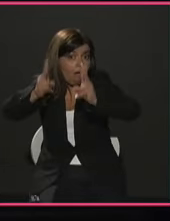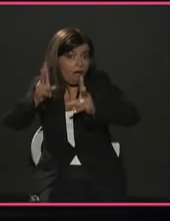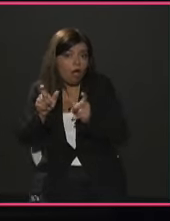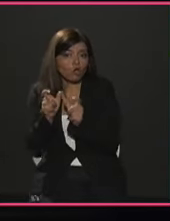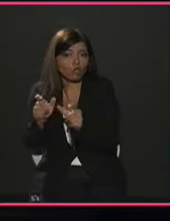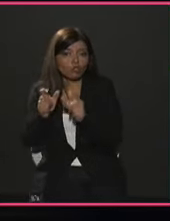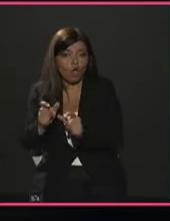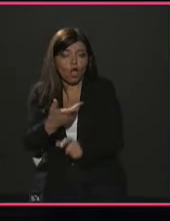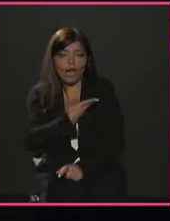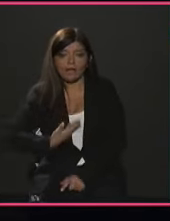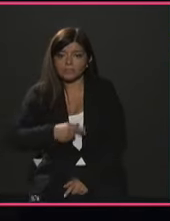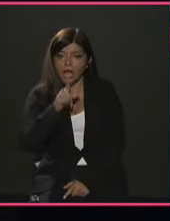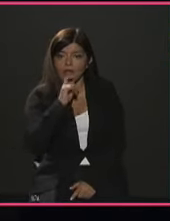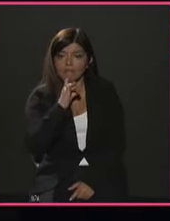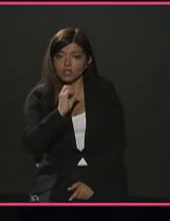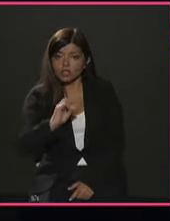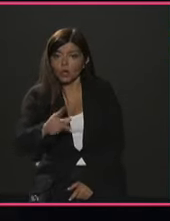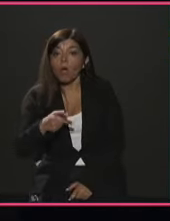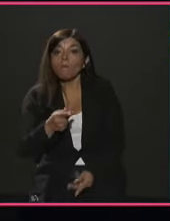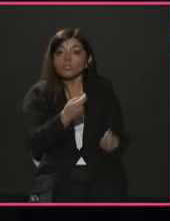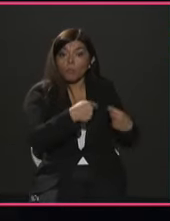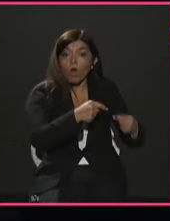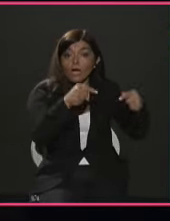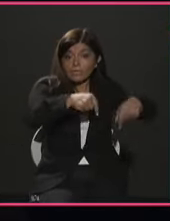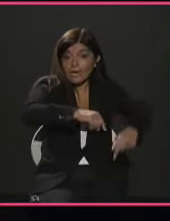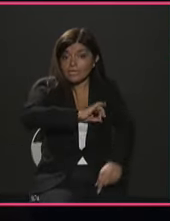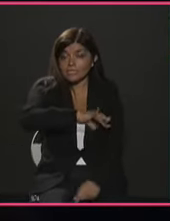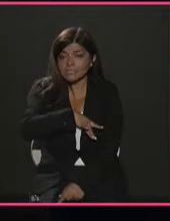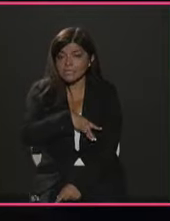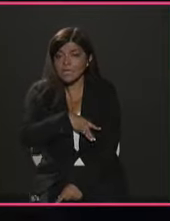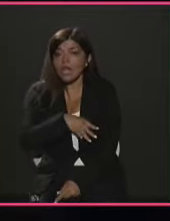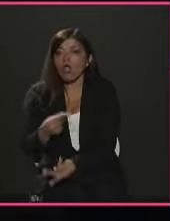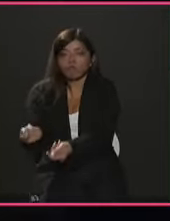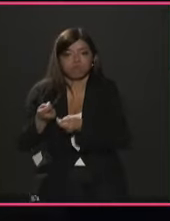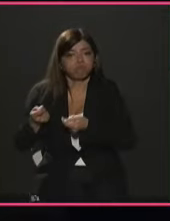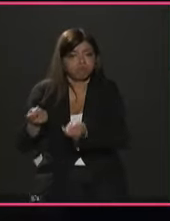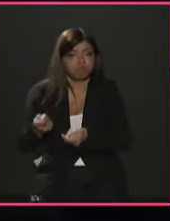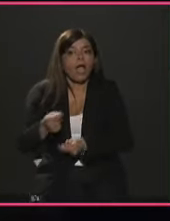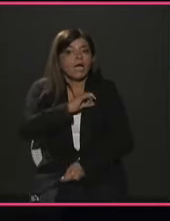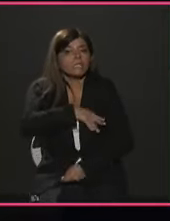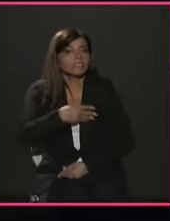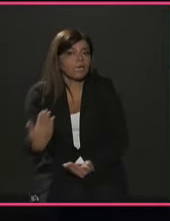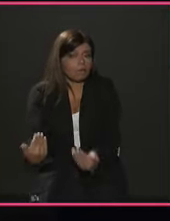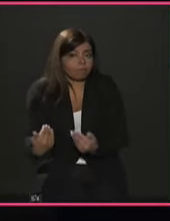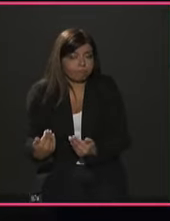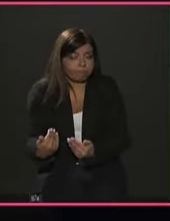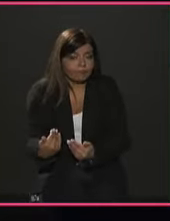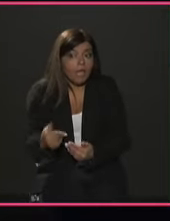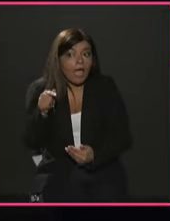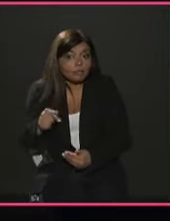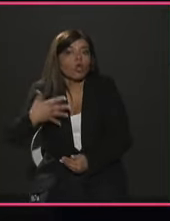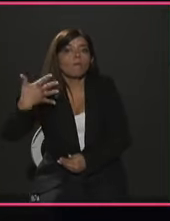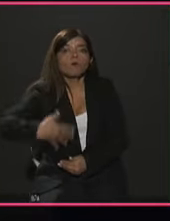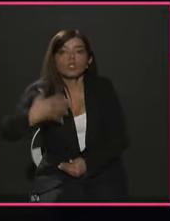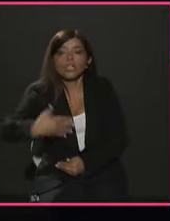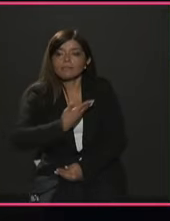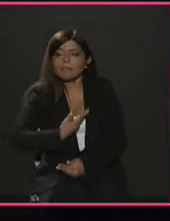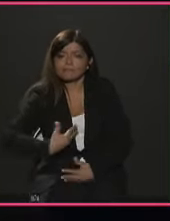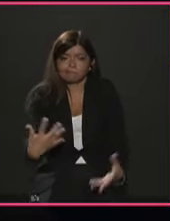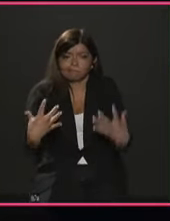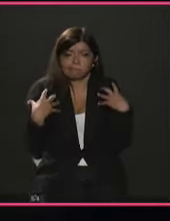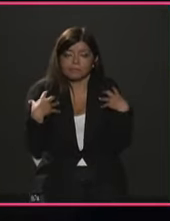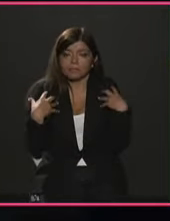de litio para que se pueda gastar aquí en Chile las ganancias esto es un paso importante pero también